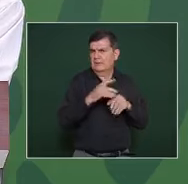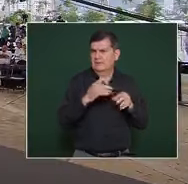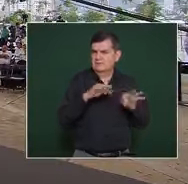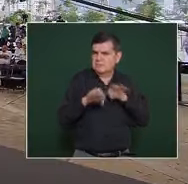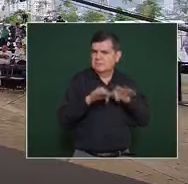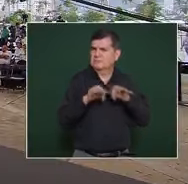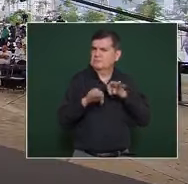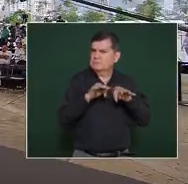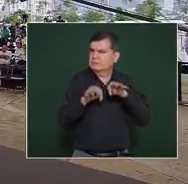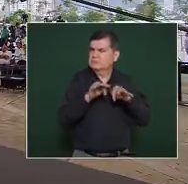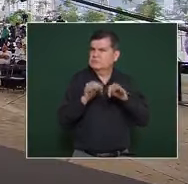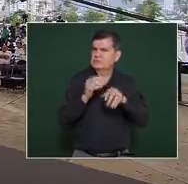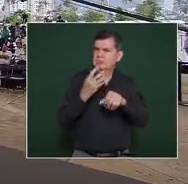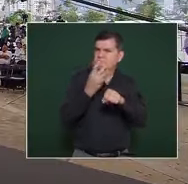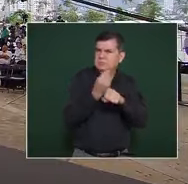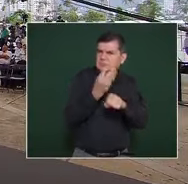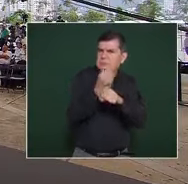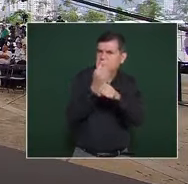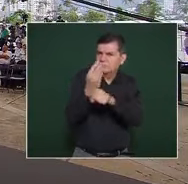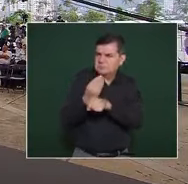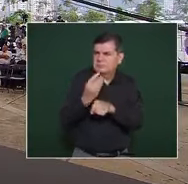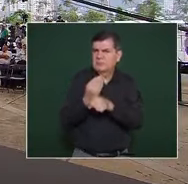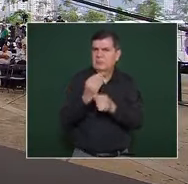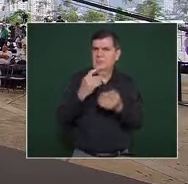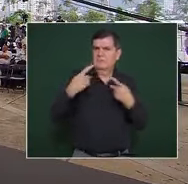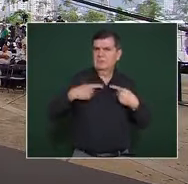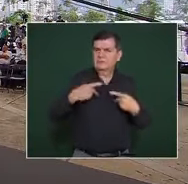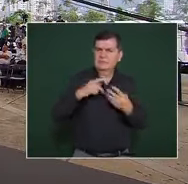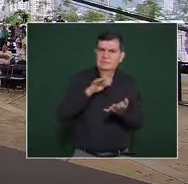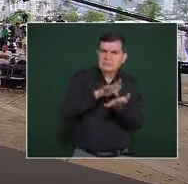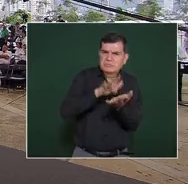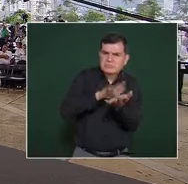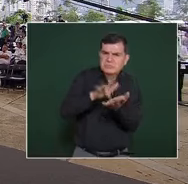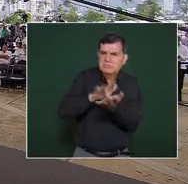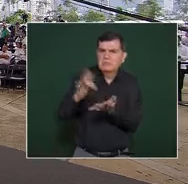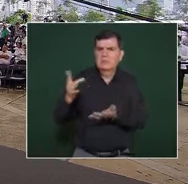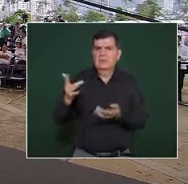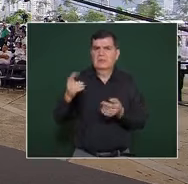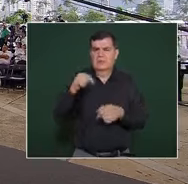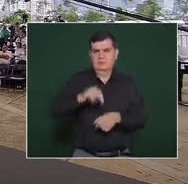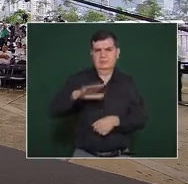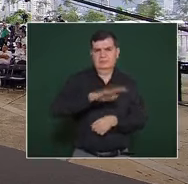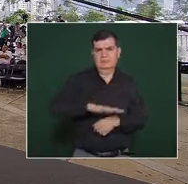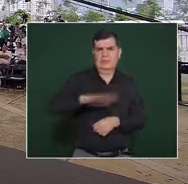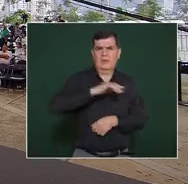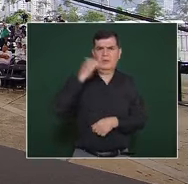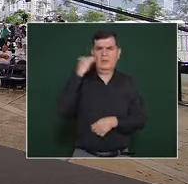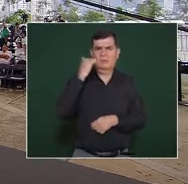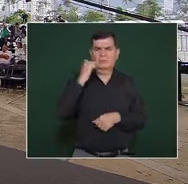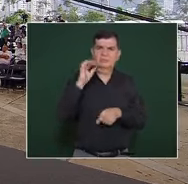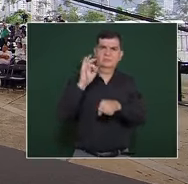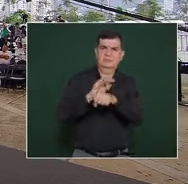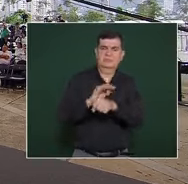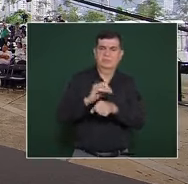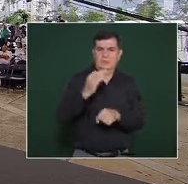reconstrucción, en el apoyo a la gente en Acapulco. Vamos a